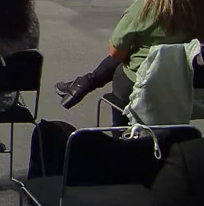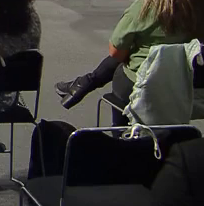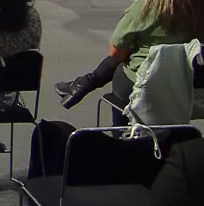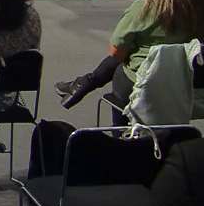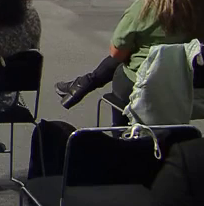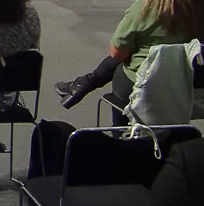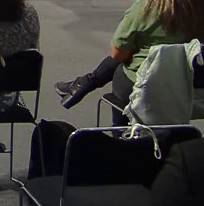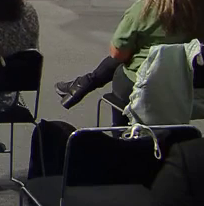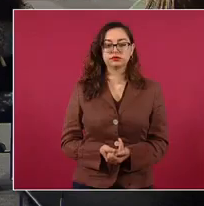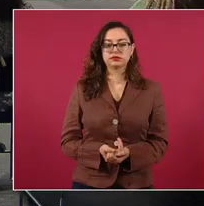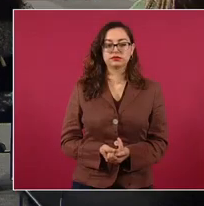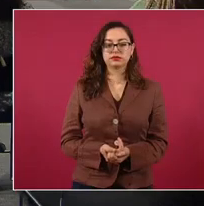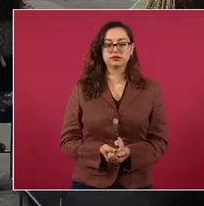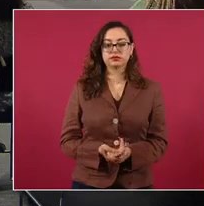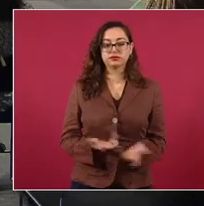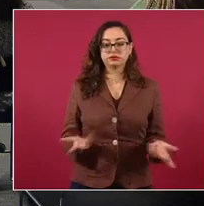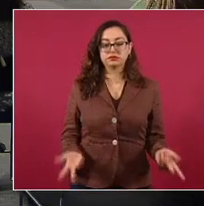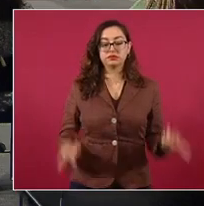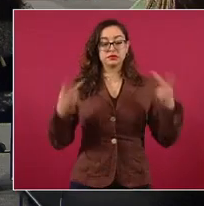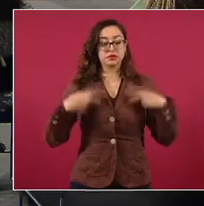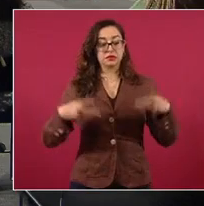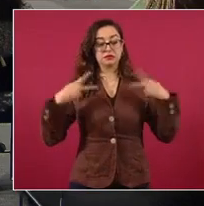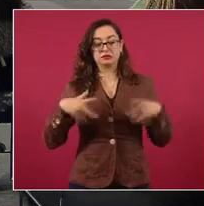en esos orígenes culturales